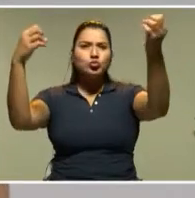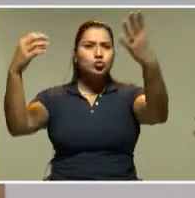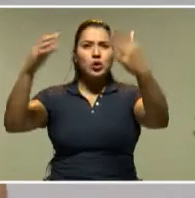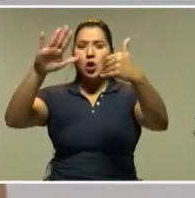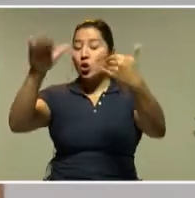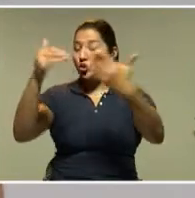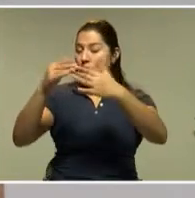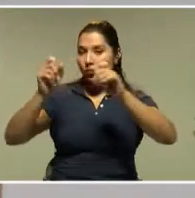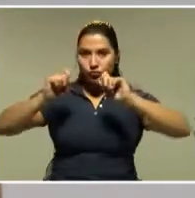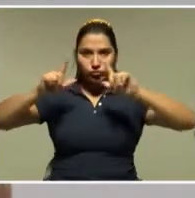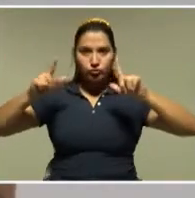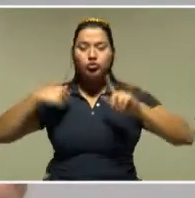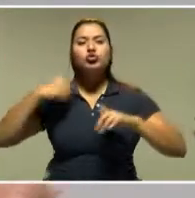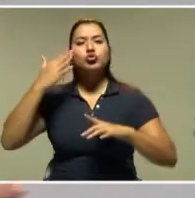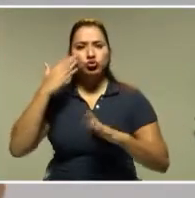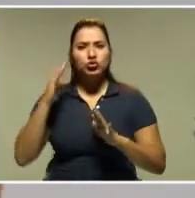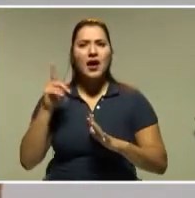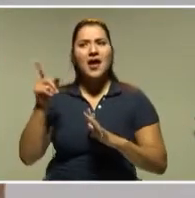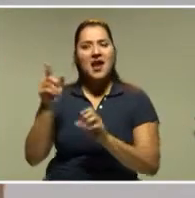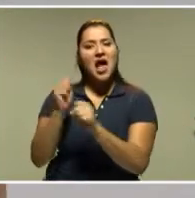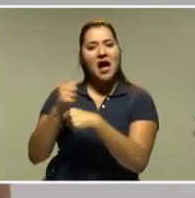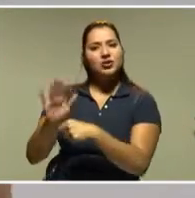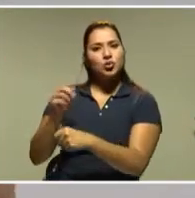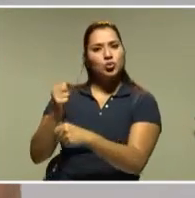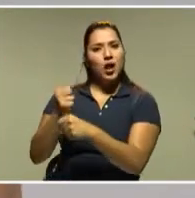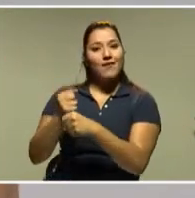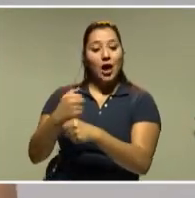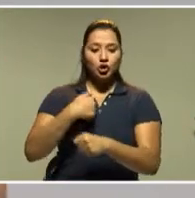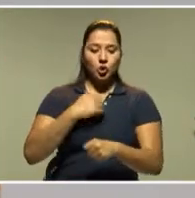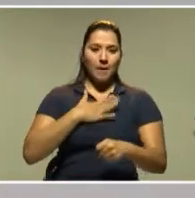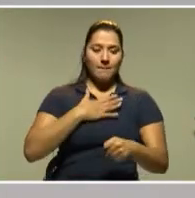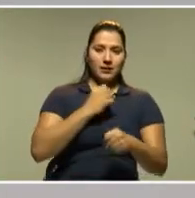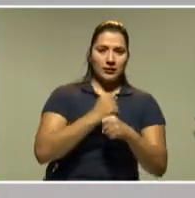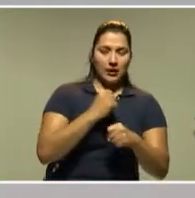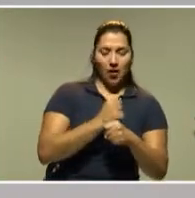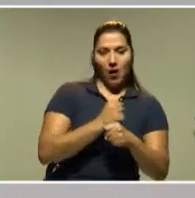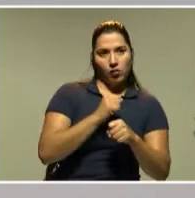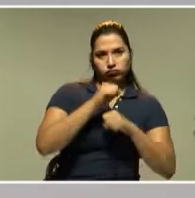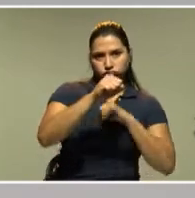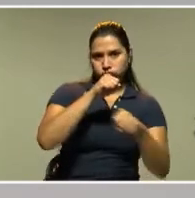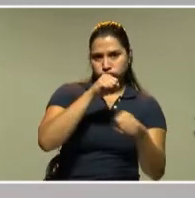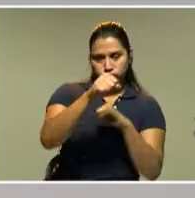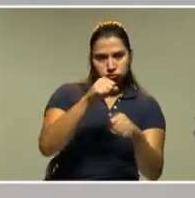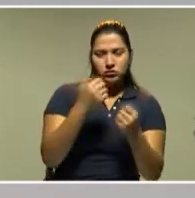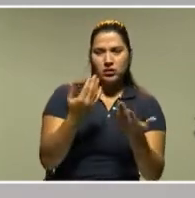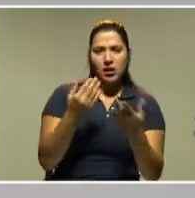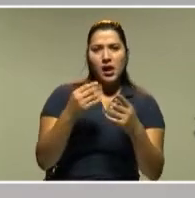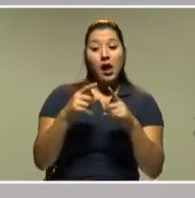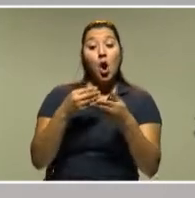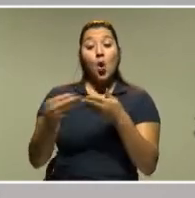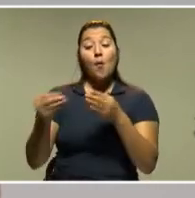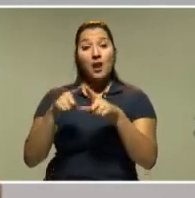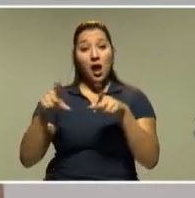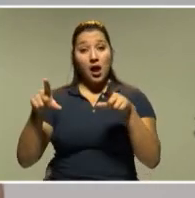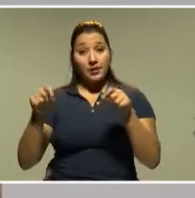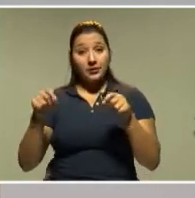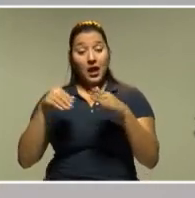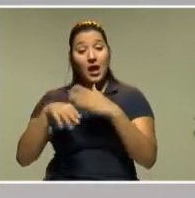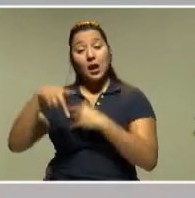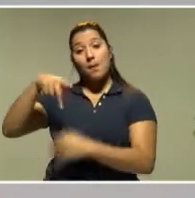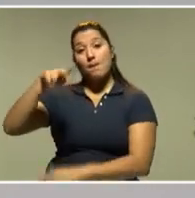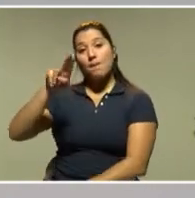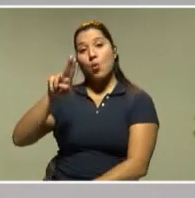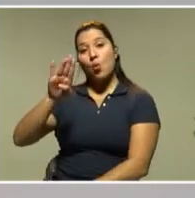va a ser impresionante, yo sé, él hace su parte, yo hago la mía arriba del ring, las entradas pueden conseguir en